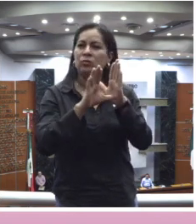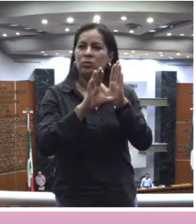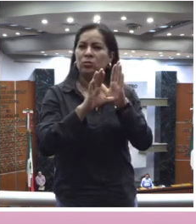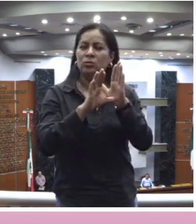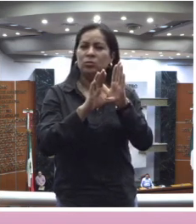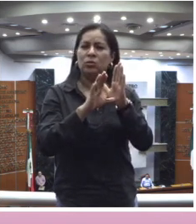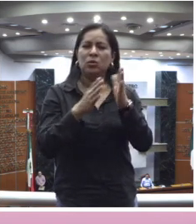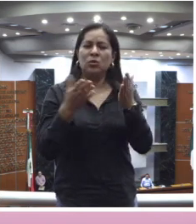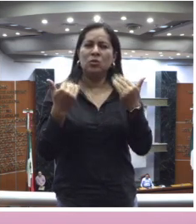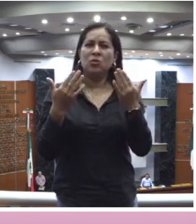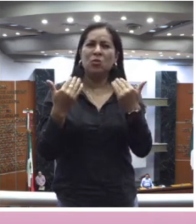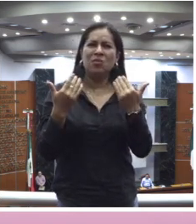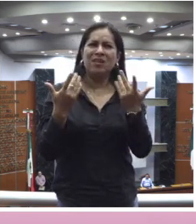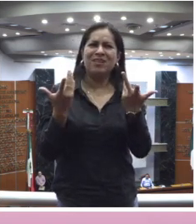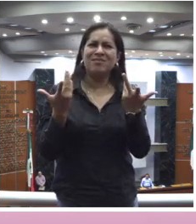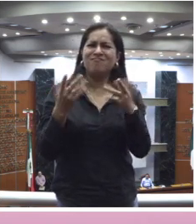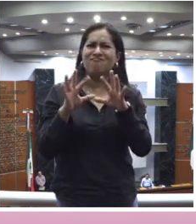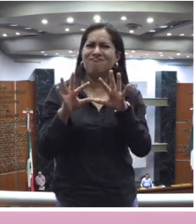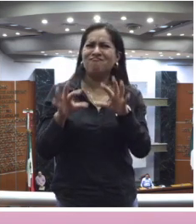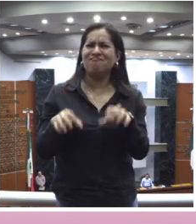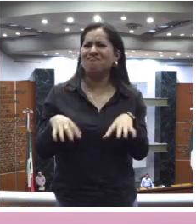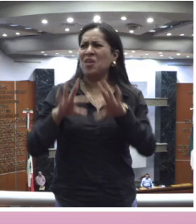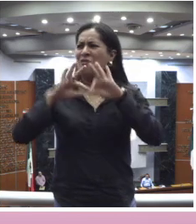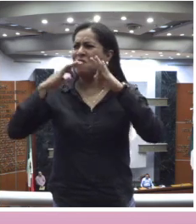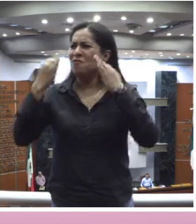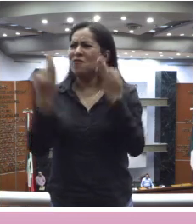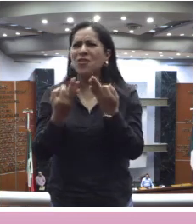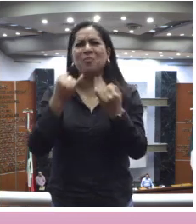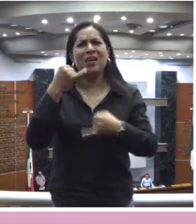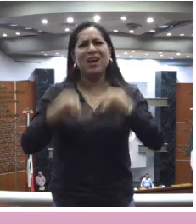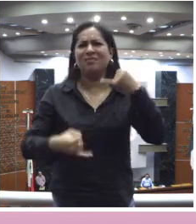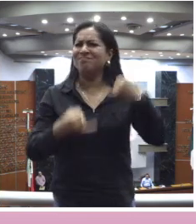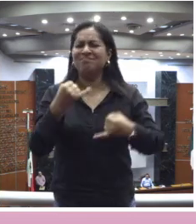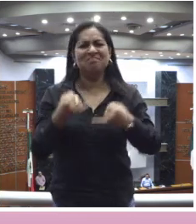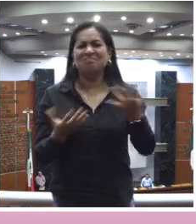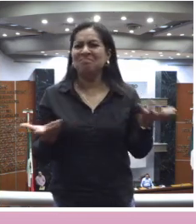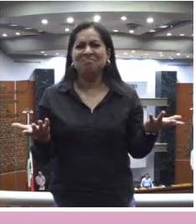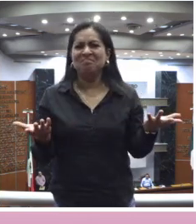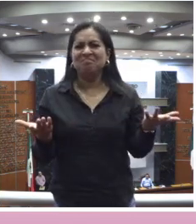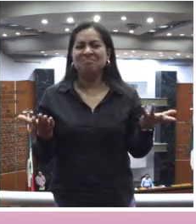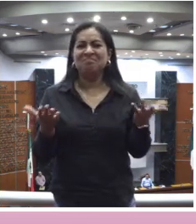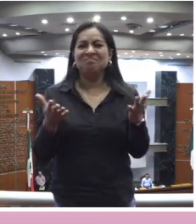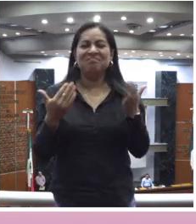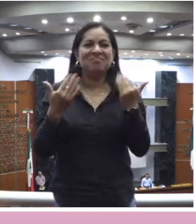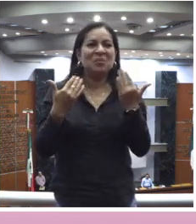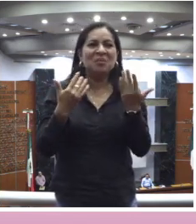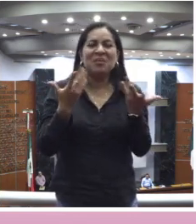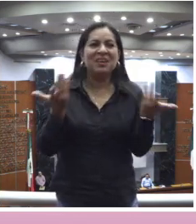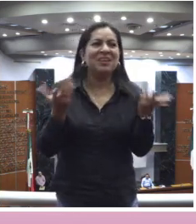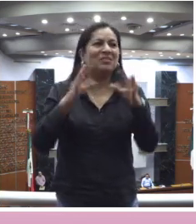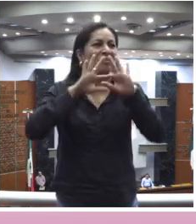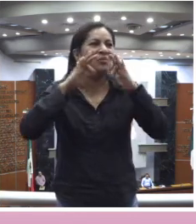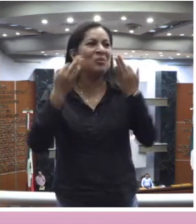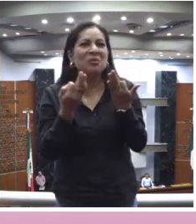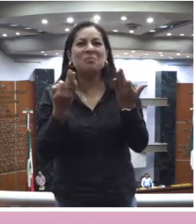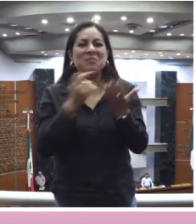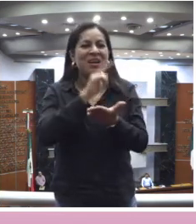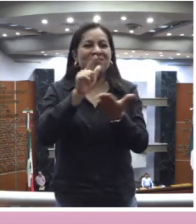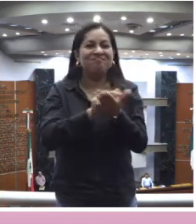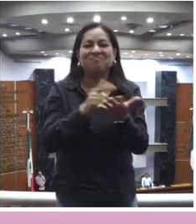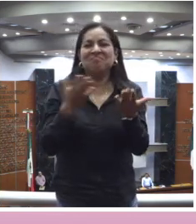no tienen ningún sustento jurídico, no tienen legitimidad, no tienen